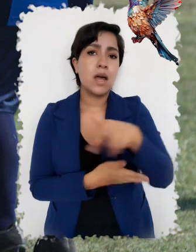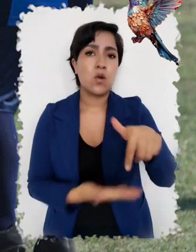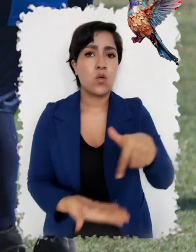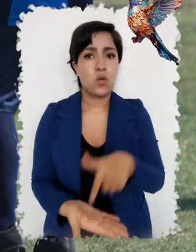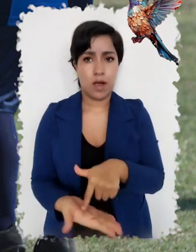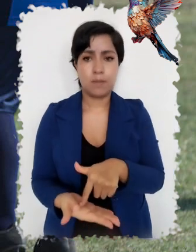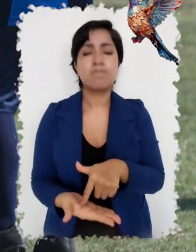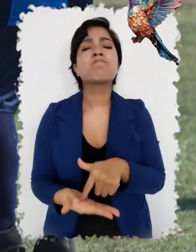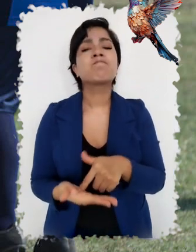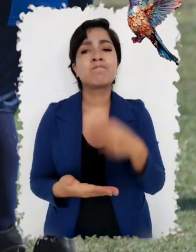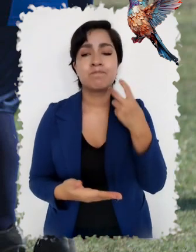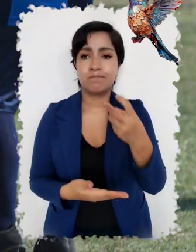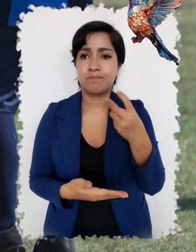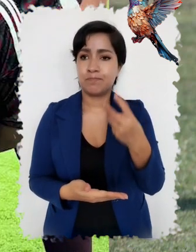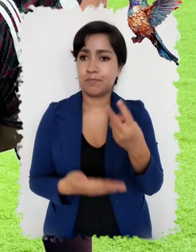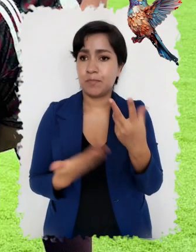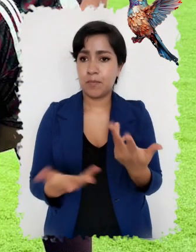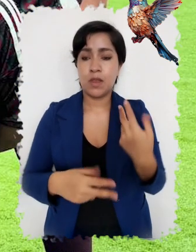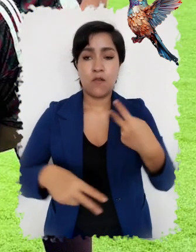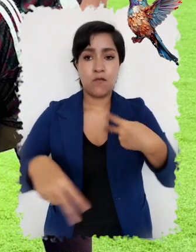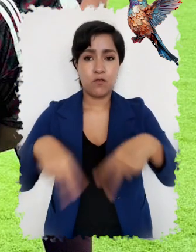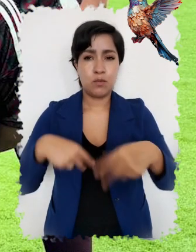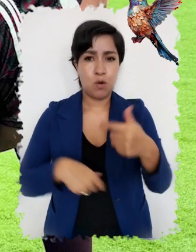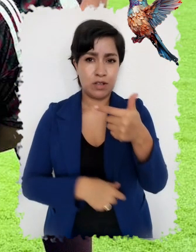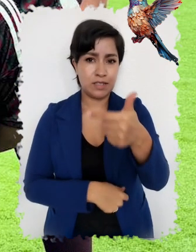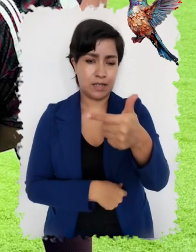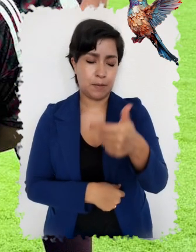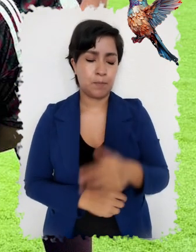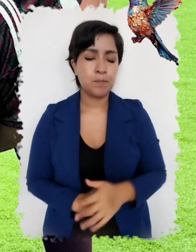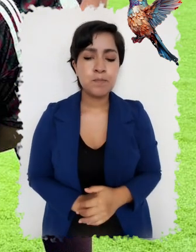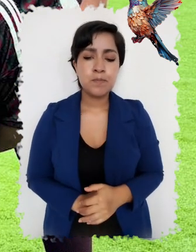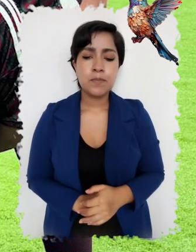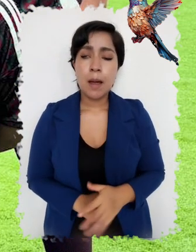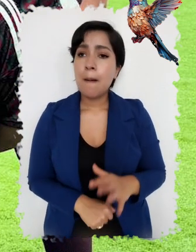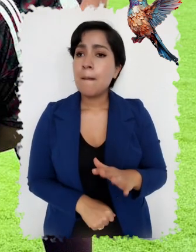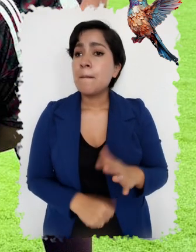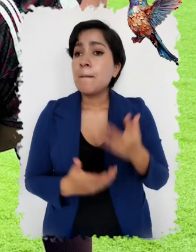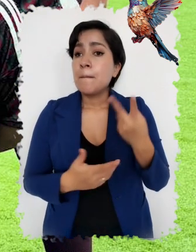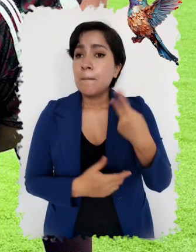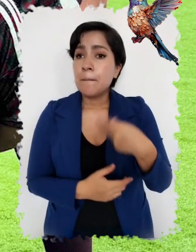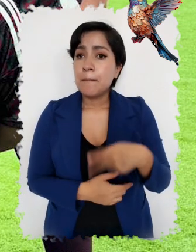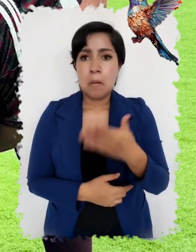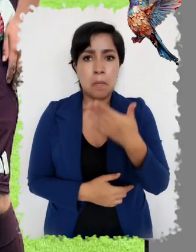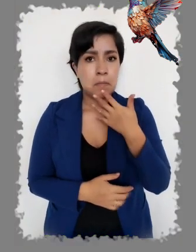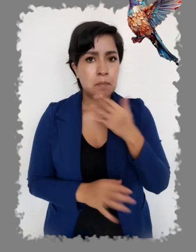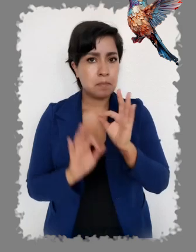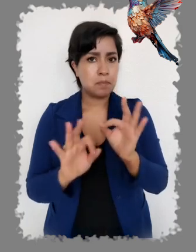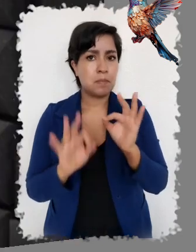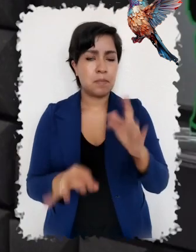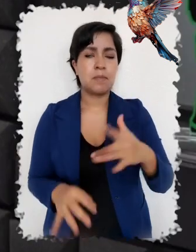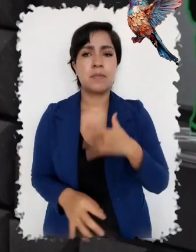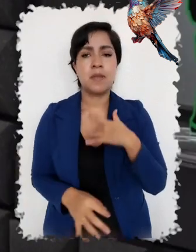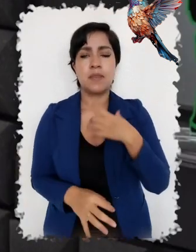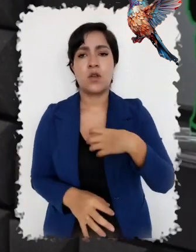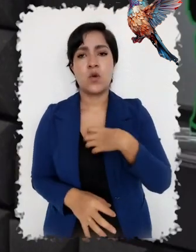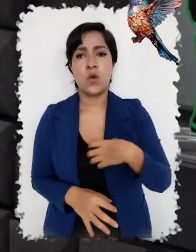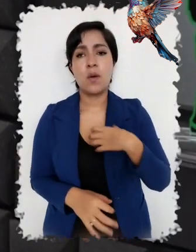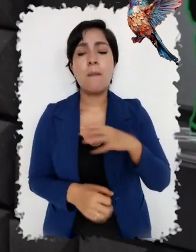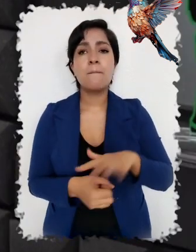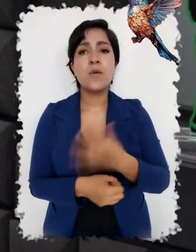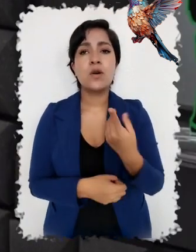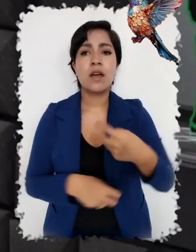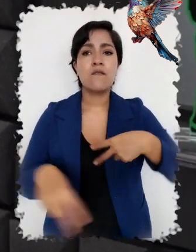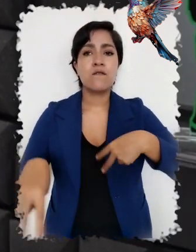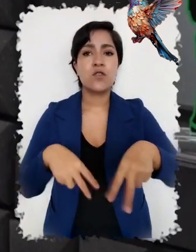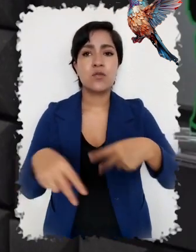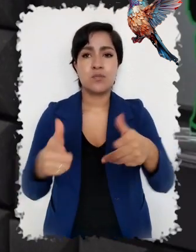nuestra categoría ahí fue fútbol 7 eran más jugadores pero nos fue muy bien la verdad es que estamos muy contentos porque este equipo de